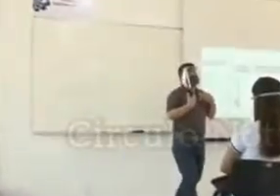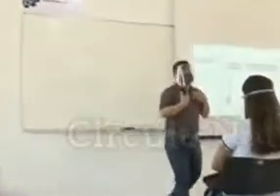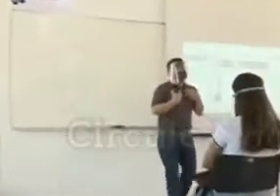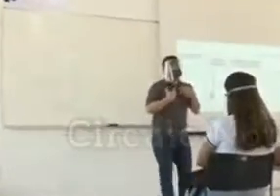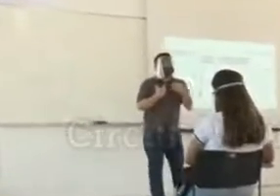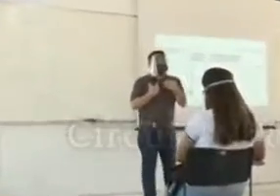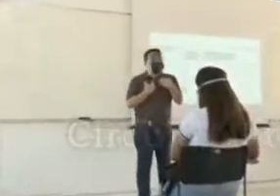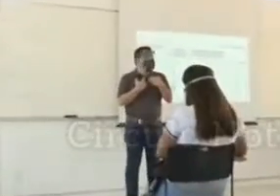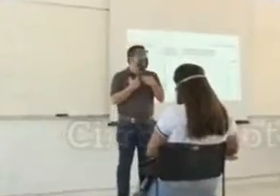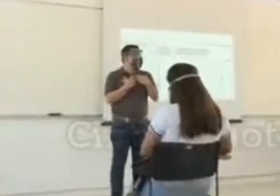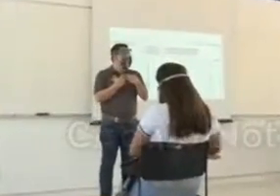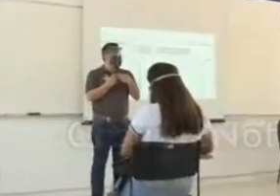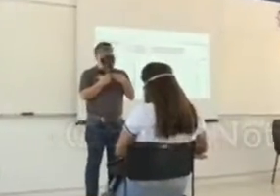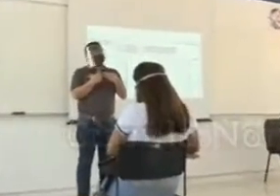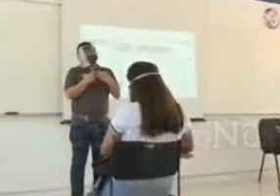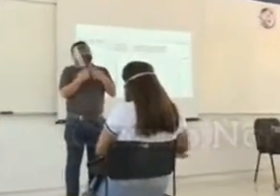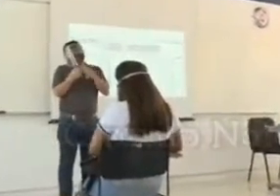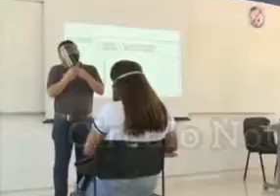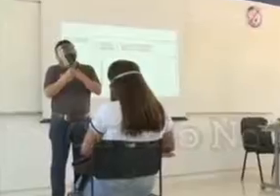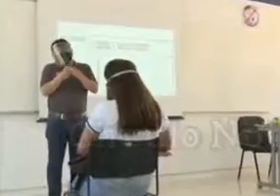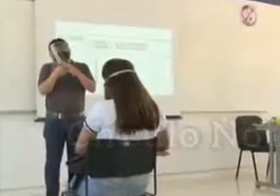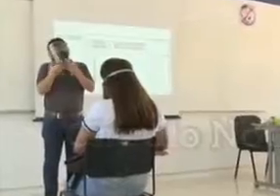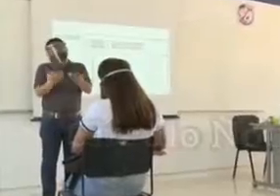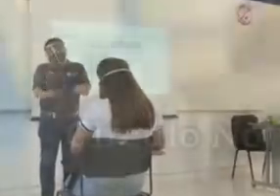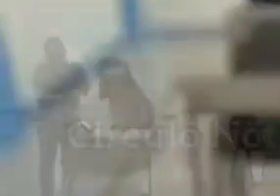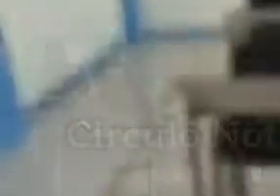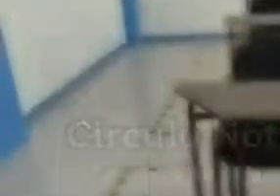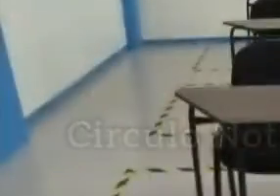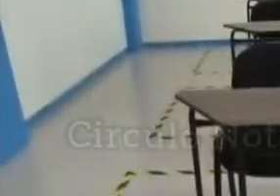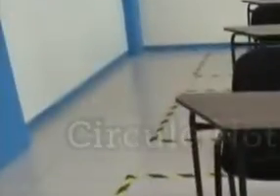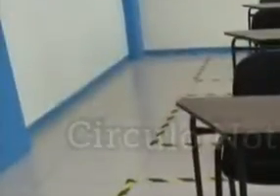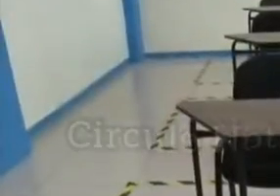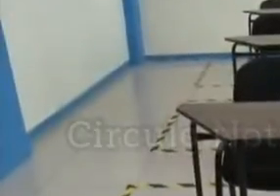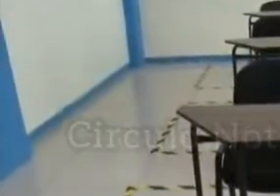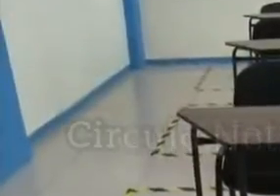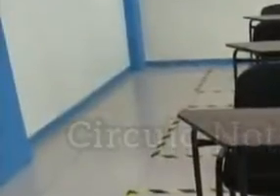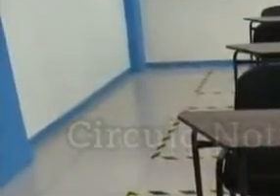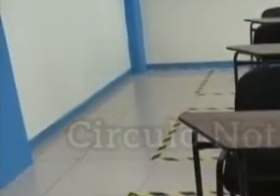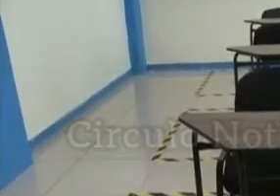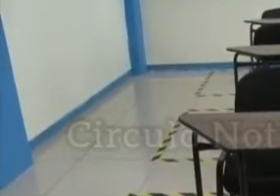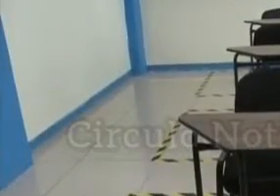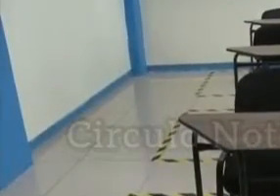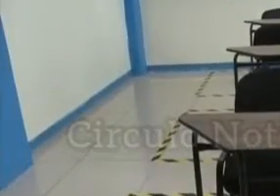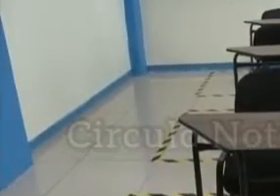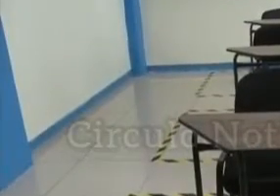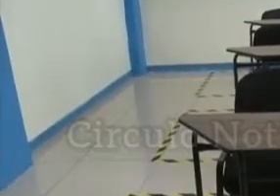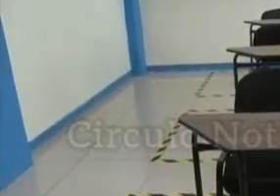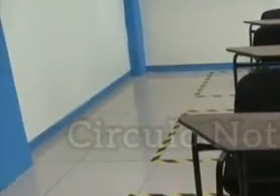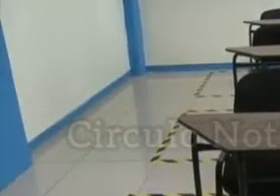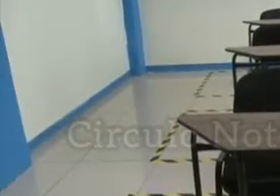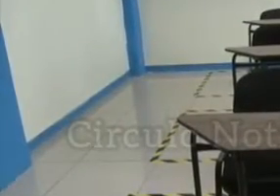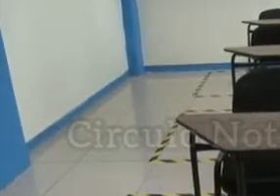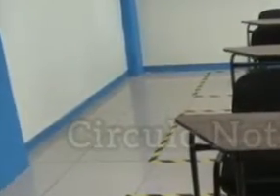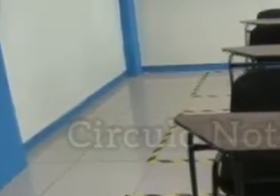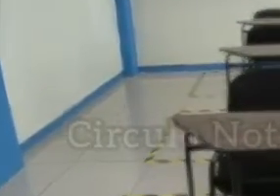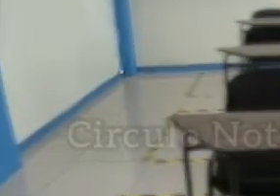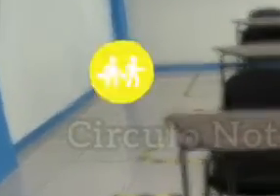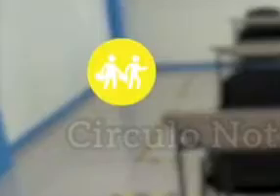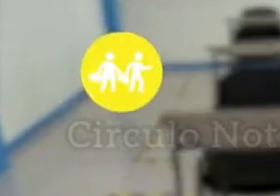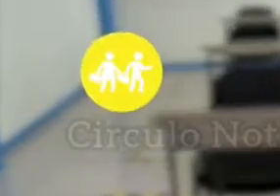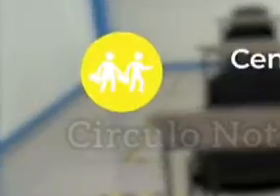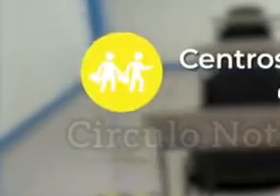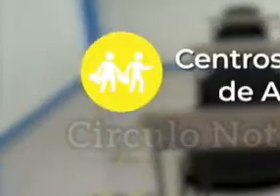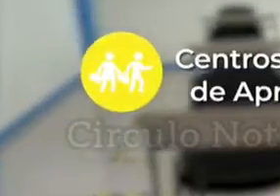con toda responsabilidad y manteniendo medidas de higiene y sana distancia en todo momento para prevenir contagios. En